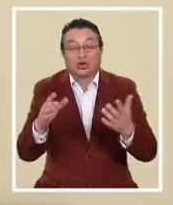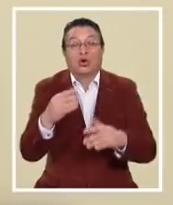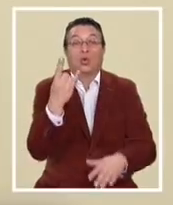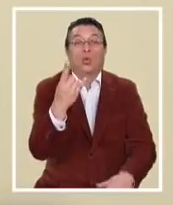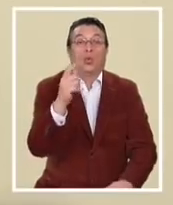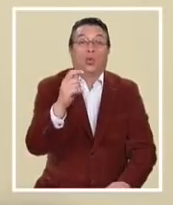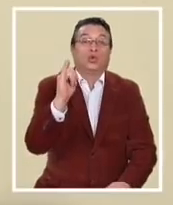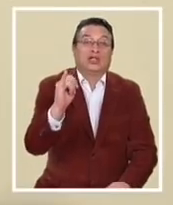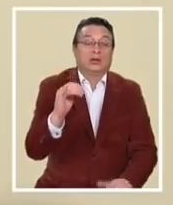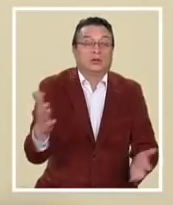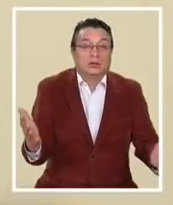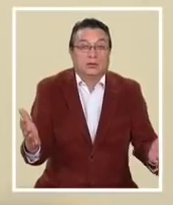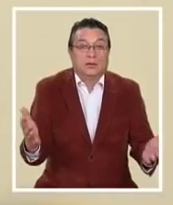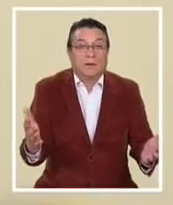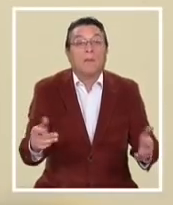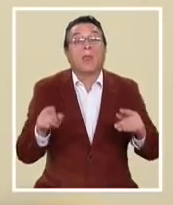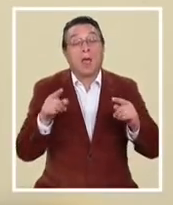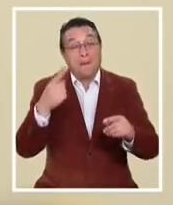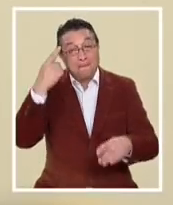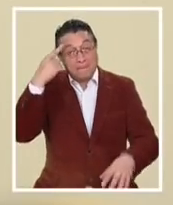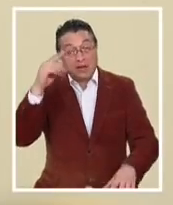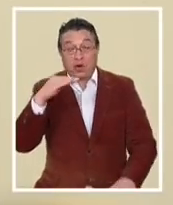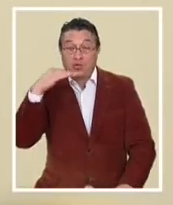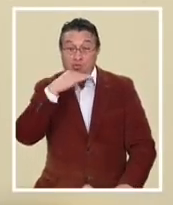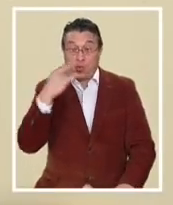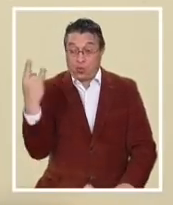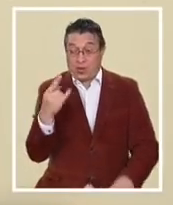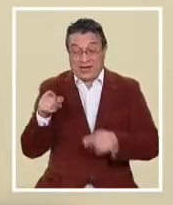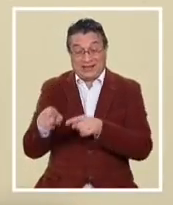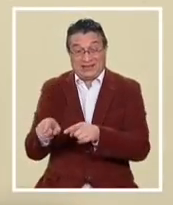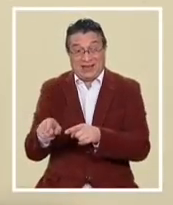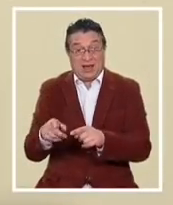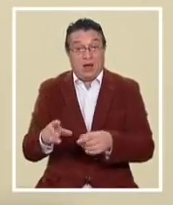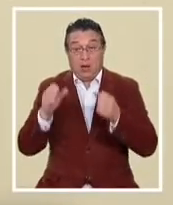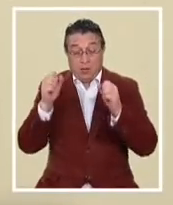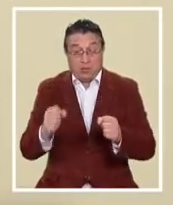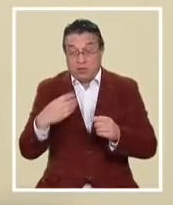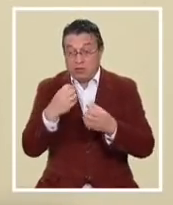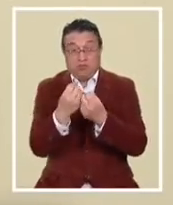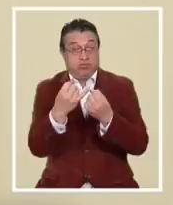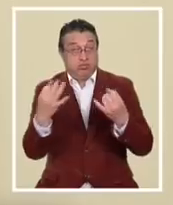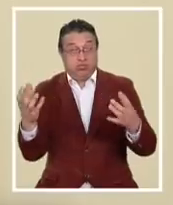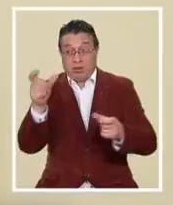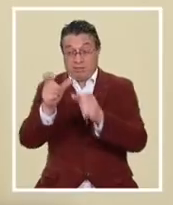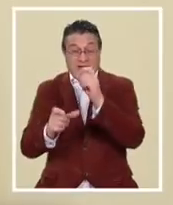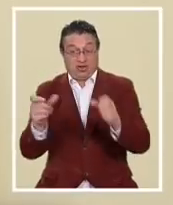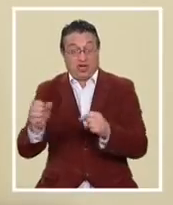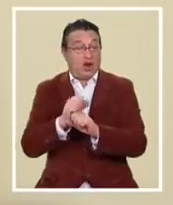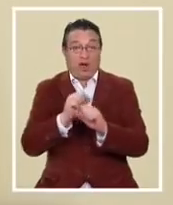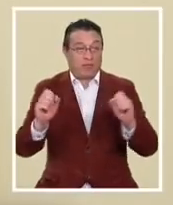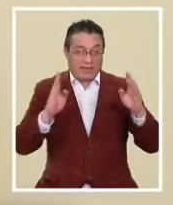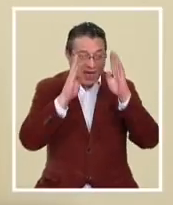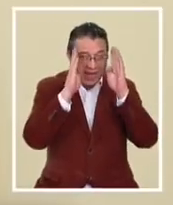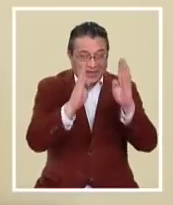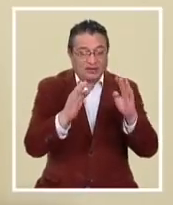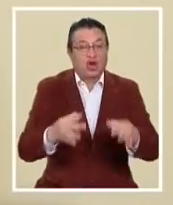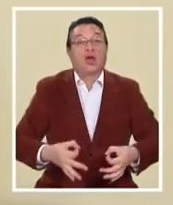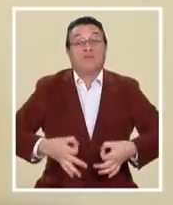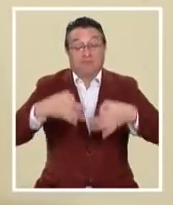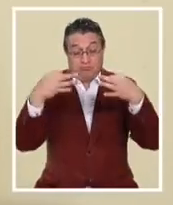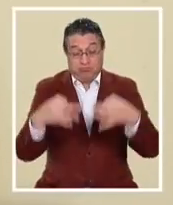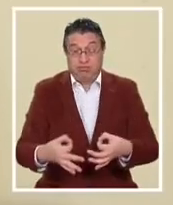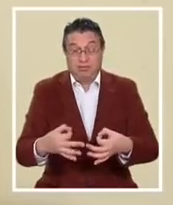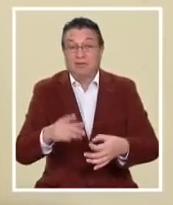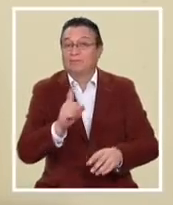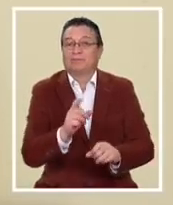cuidado intensivo. Pero el servicio de urgencia no está adaptado ni tiene la cantidad de personal para hacer una atención eficiente de